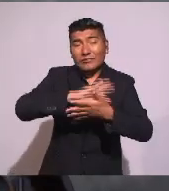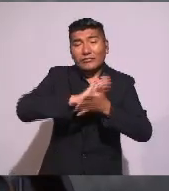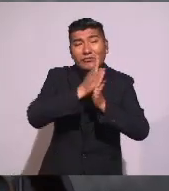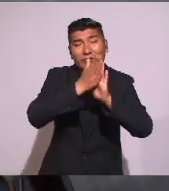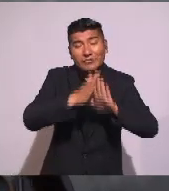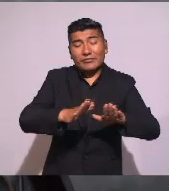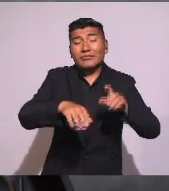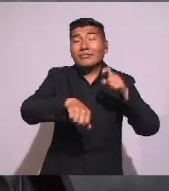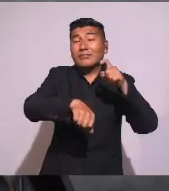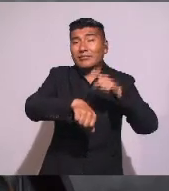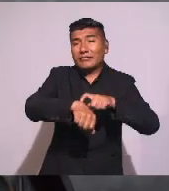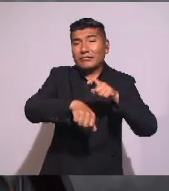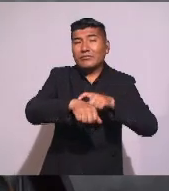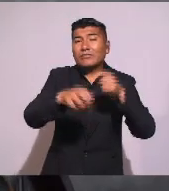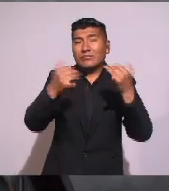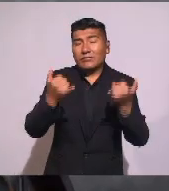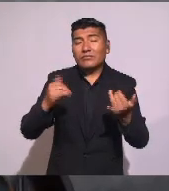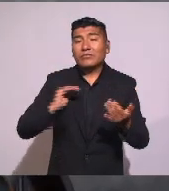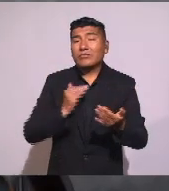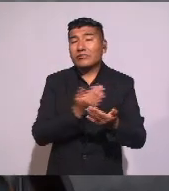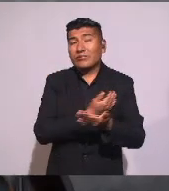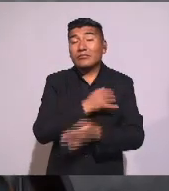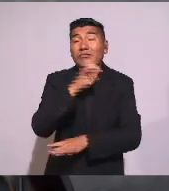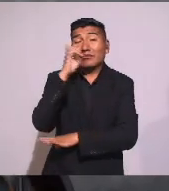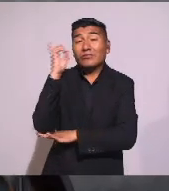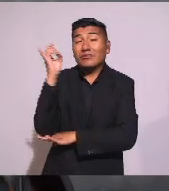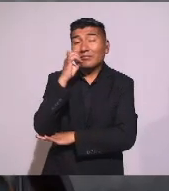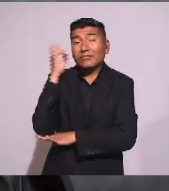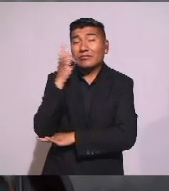temporada que estamos en nuestro país bolivia